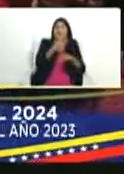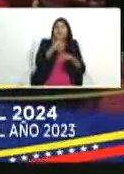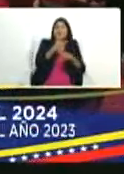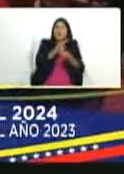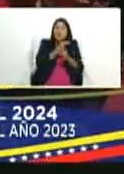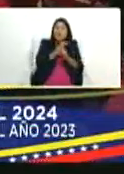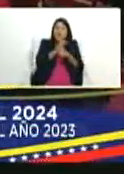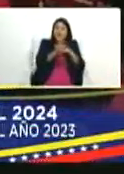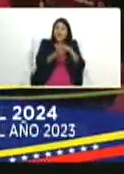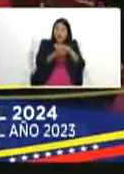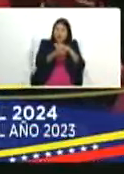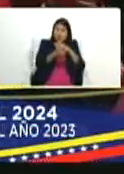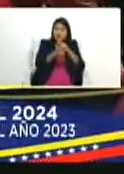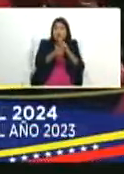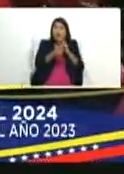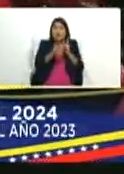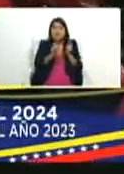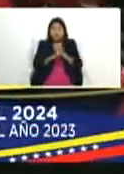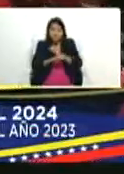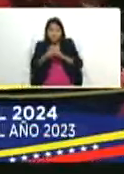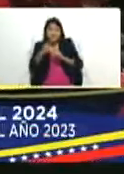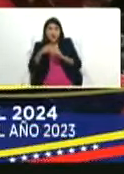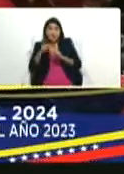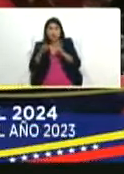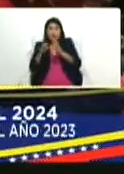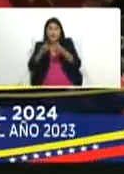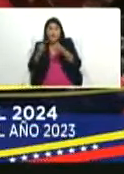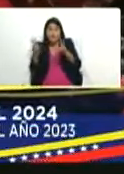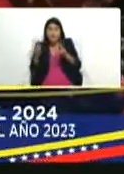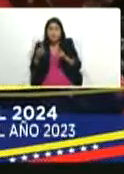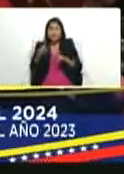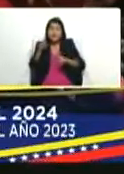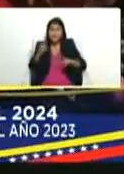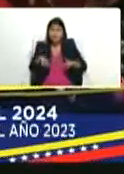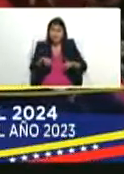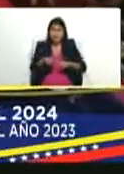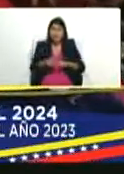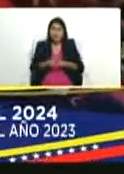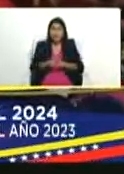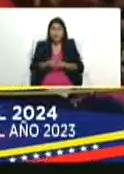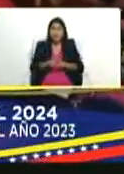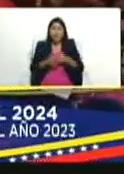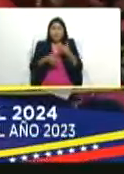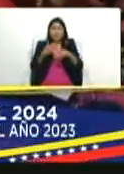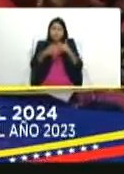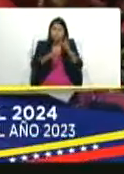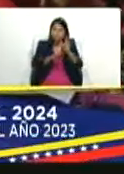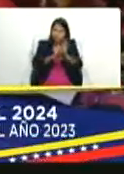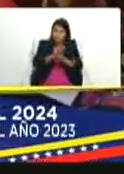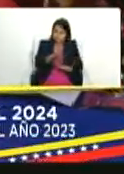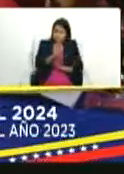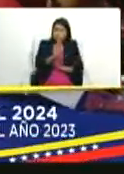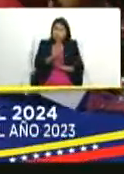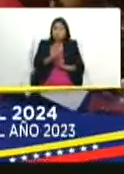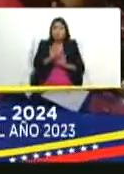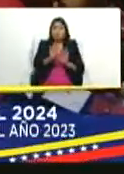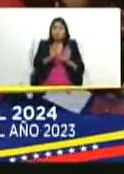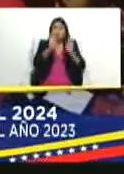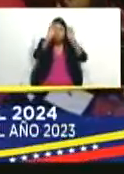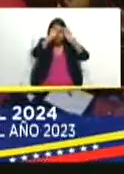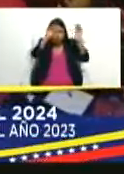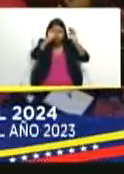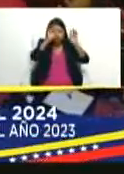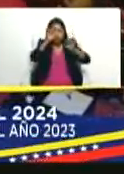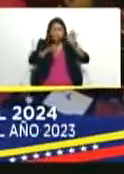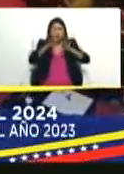también la consolidación de la justicia de paz y la jurisdicción comunal. Avanzar también hacia mención en una formación más